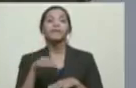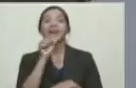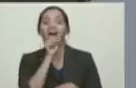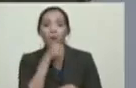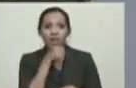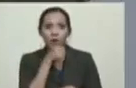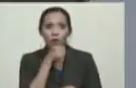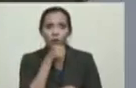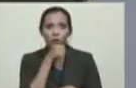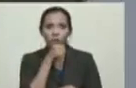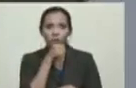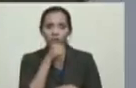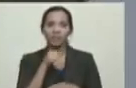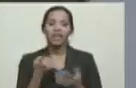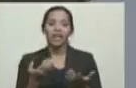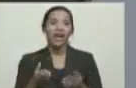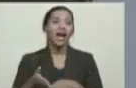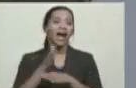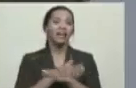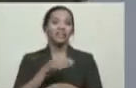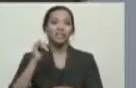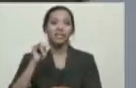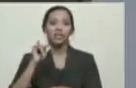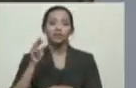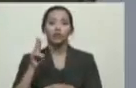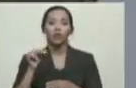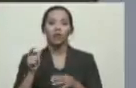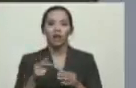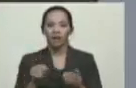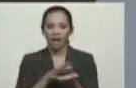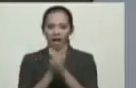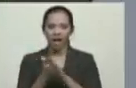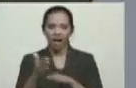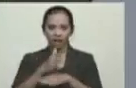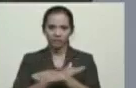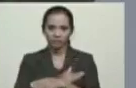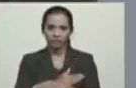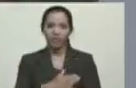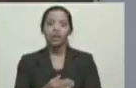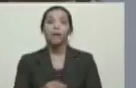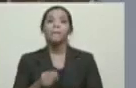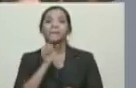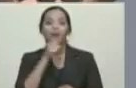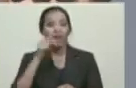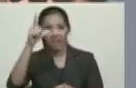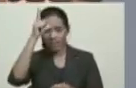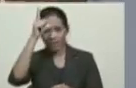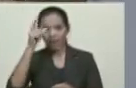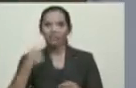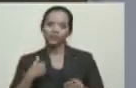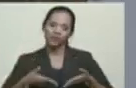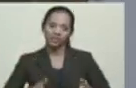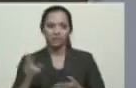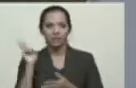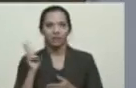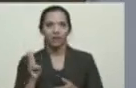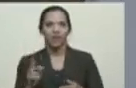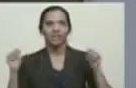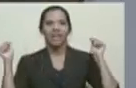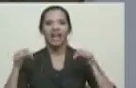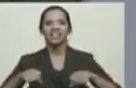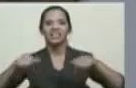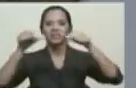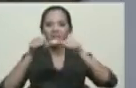Mi abuelo es yugoslavo, cuando existía Yugoslavia antes de que la destrozara la OTAN. Mi abuela alemana, y yo nací en Venezuela. Y aquí me